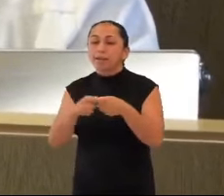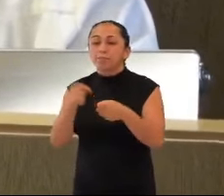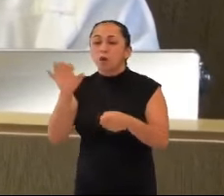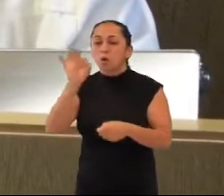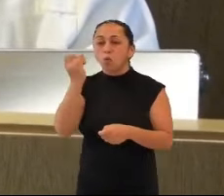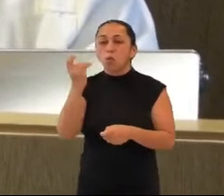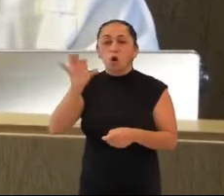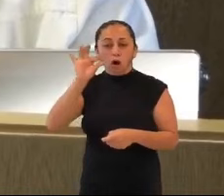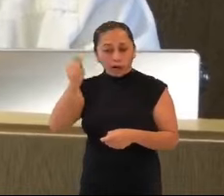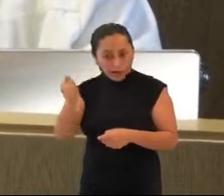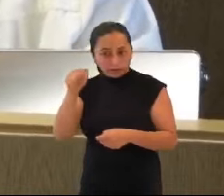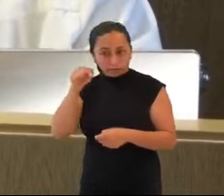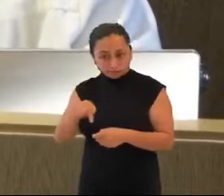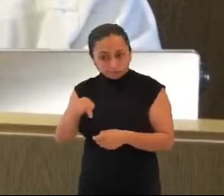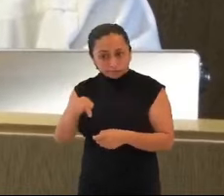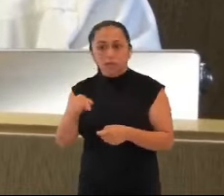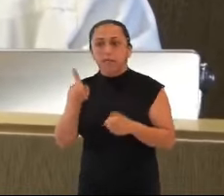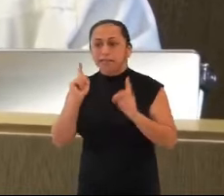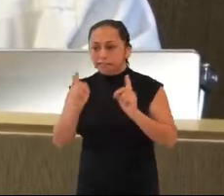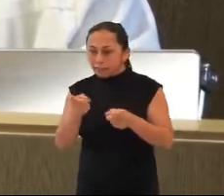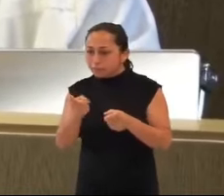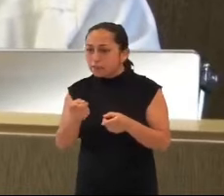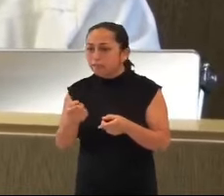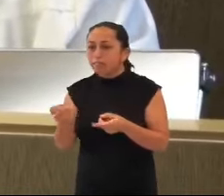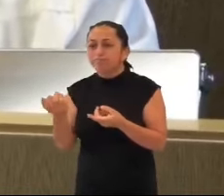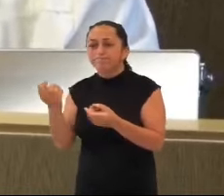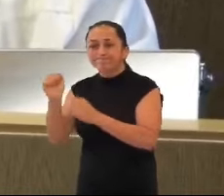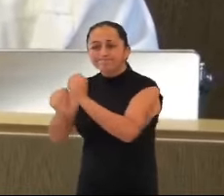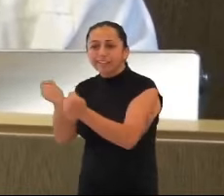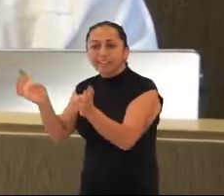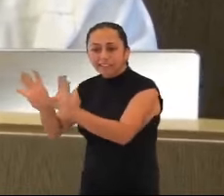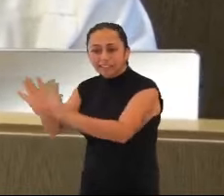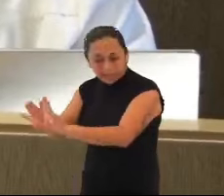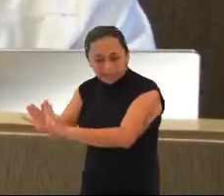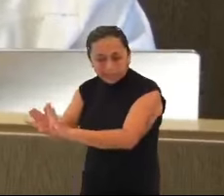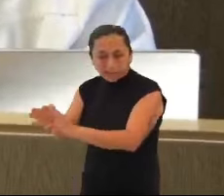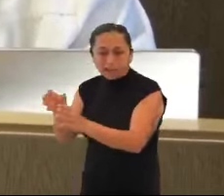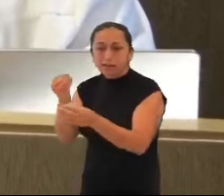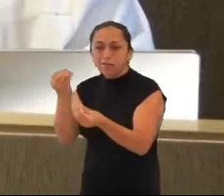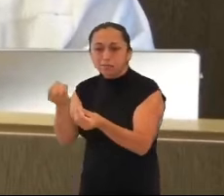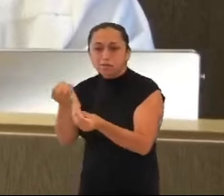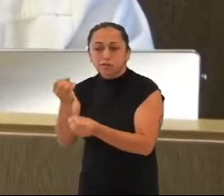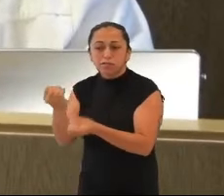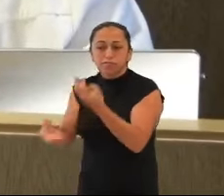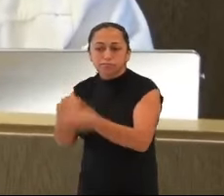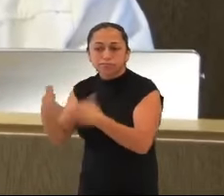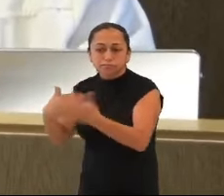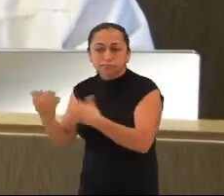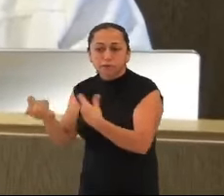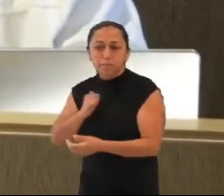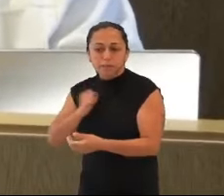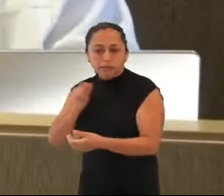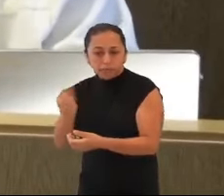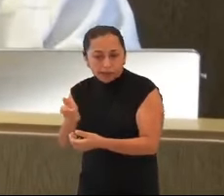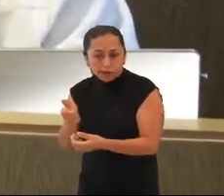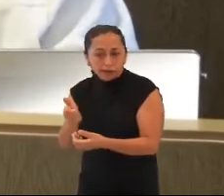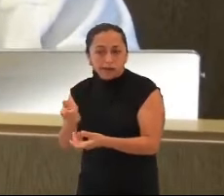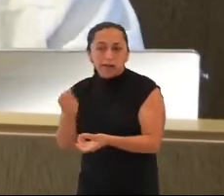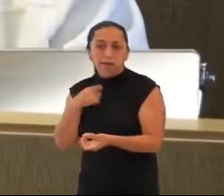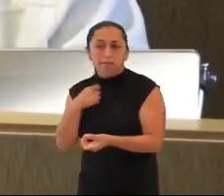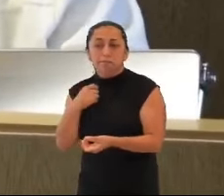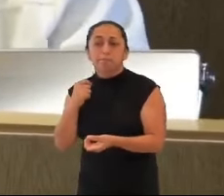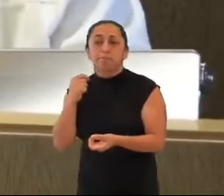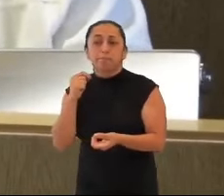hay implicancias en este cierre sobre la planta de fabricaciones militares, que es productora de uno de los insumos para la petroquímica